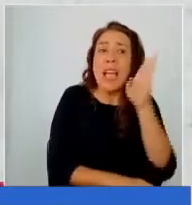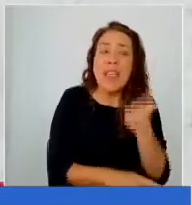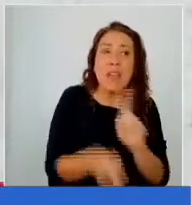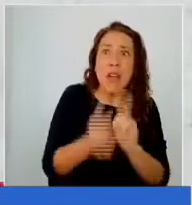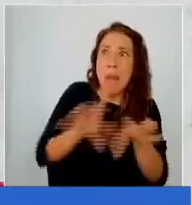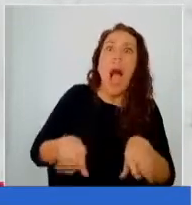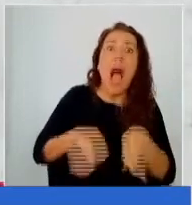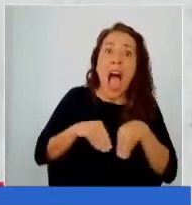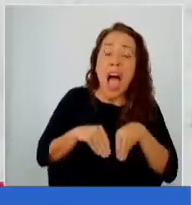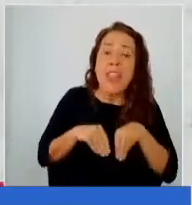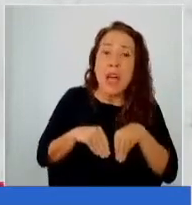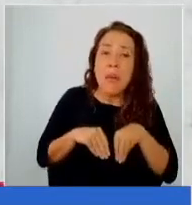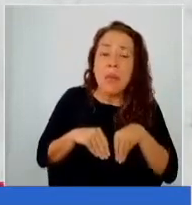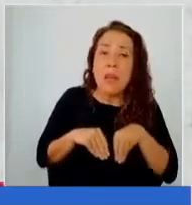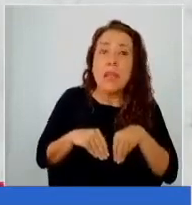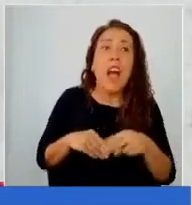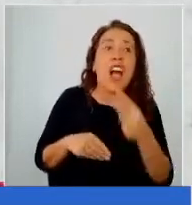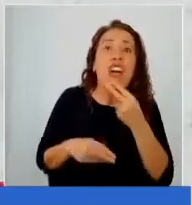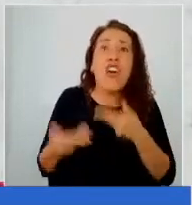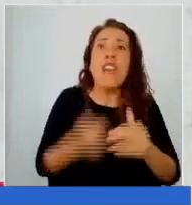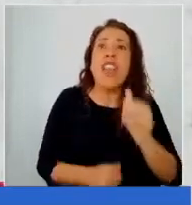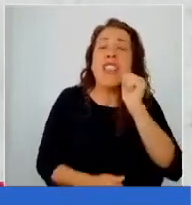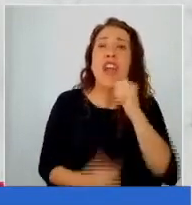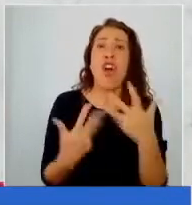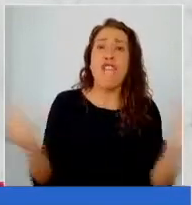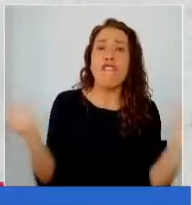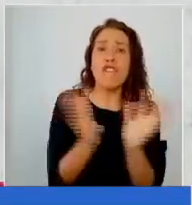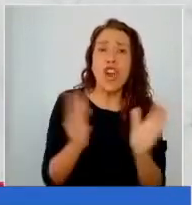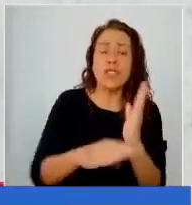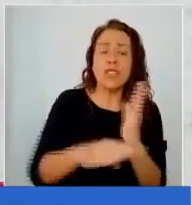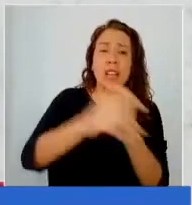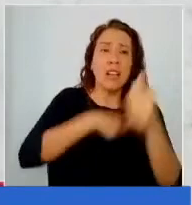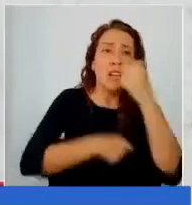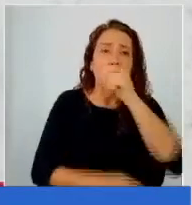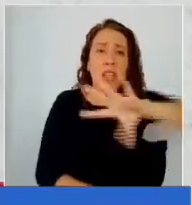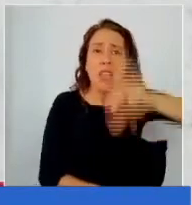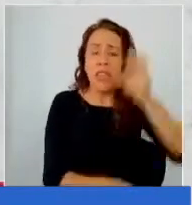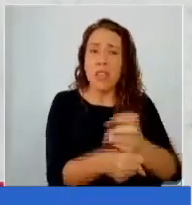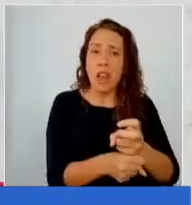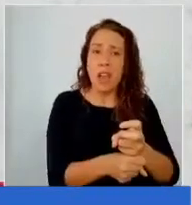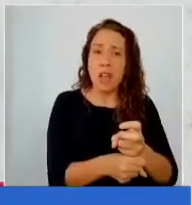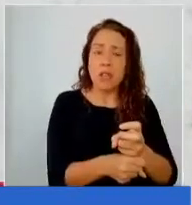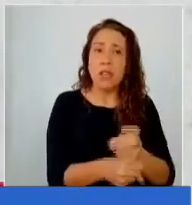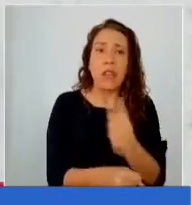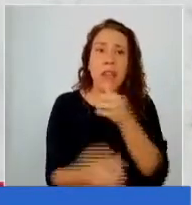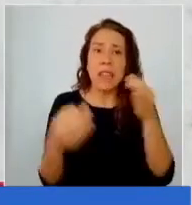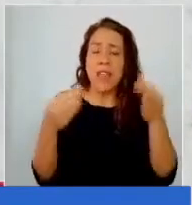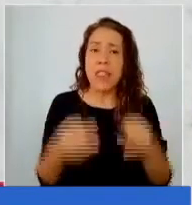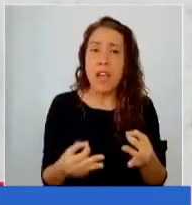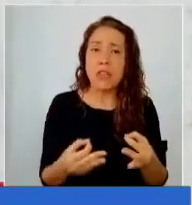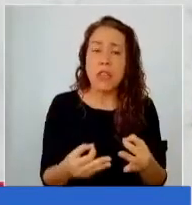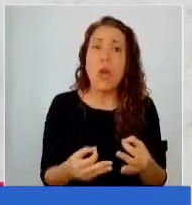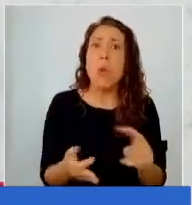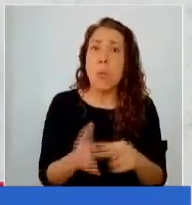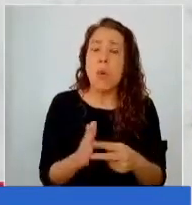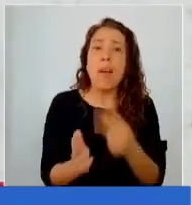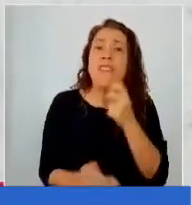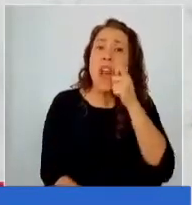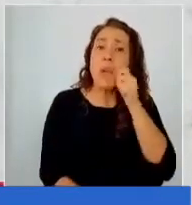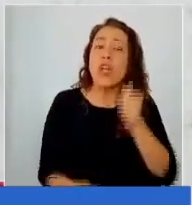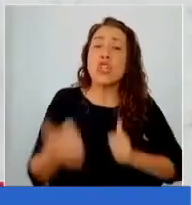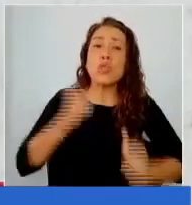convivir diariamente con la violencia narcotráfico y la delincuencia frente a la injusticia y el drama humano que diariamente